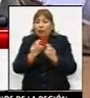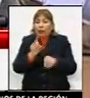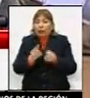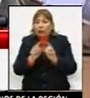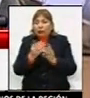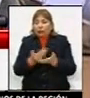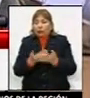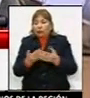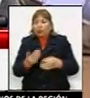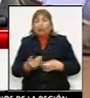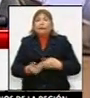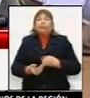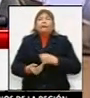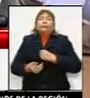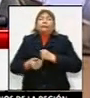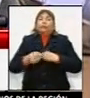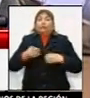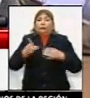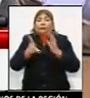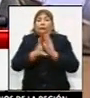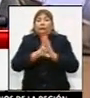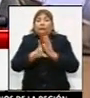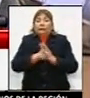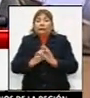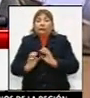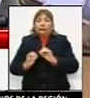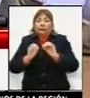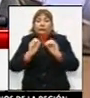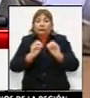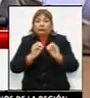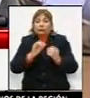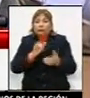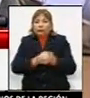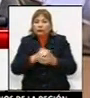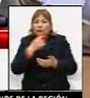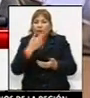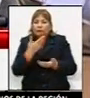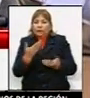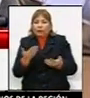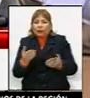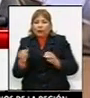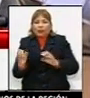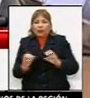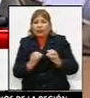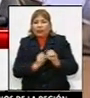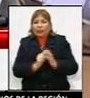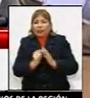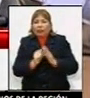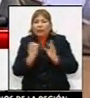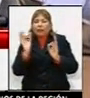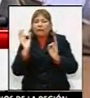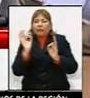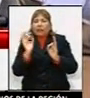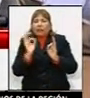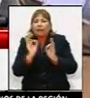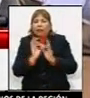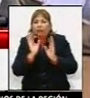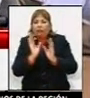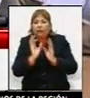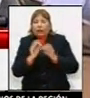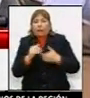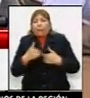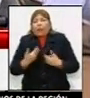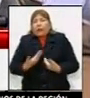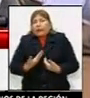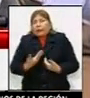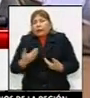luego la ley contraponer esto es hacer diseños no solamente imperfectos, sino que puede ser